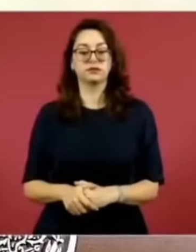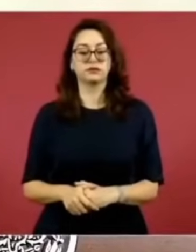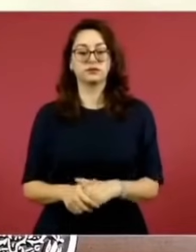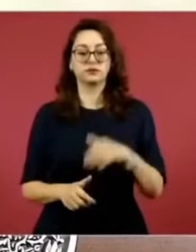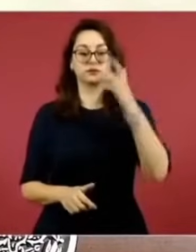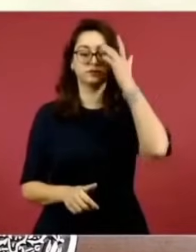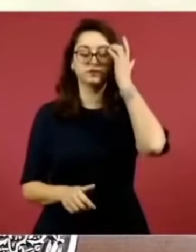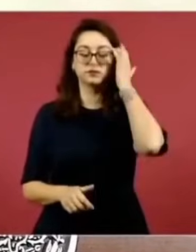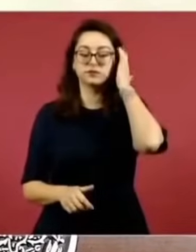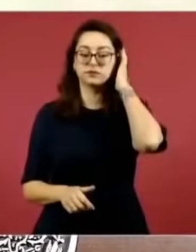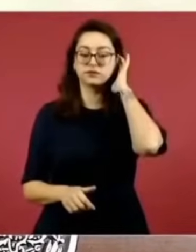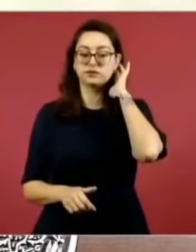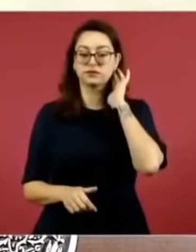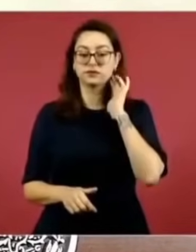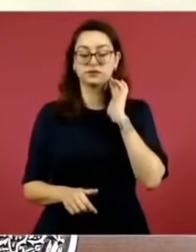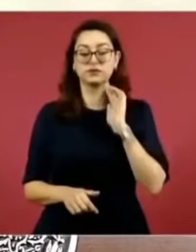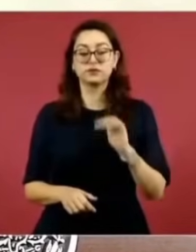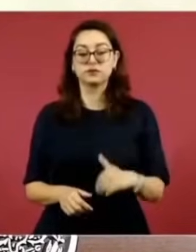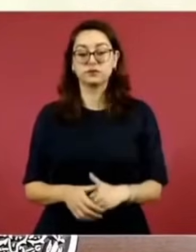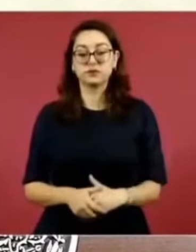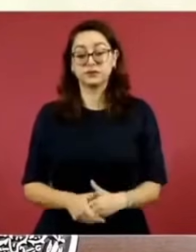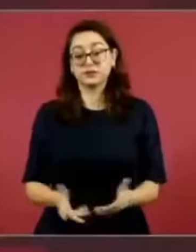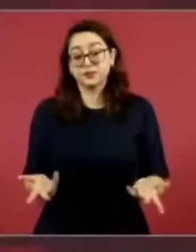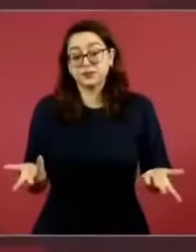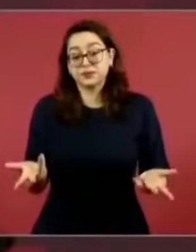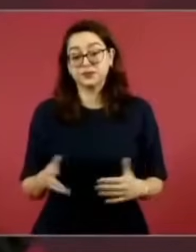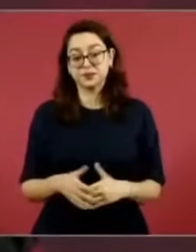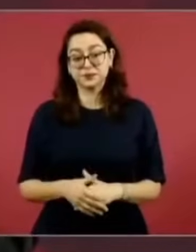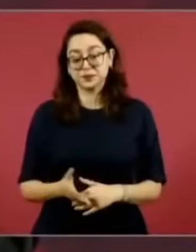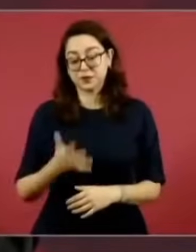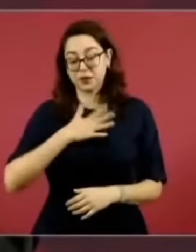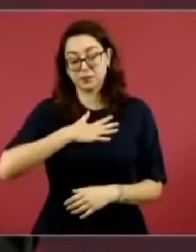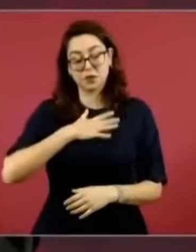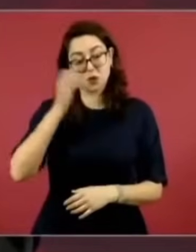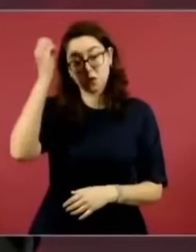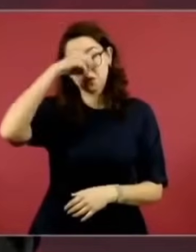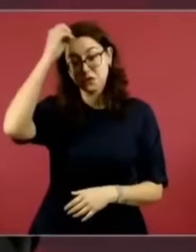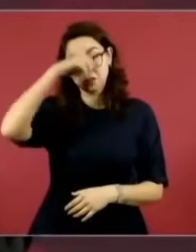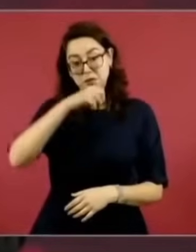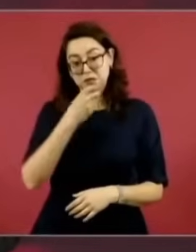sometido, ¿no? Pero en fin, esa es mi opinión.